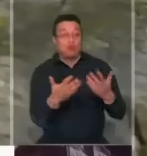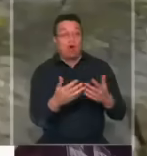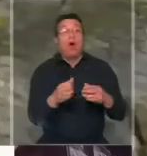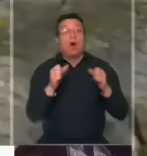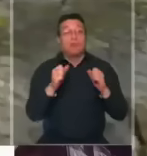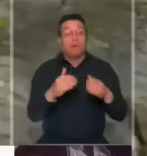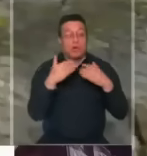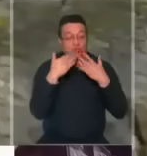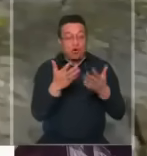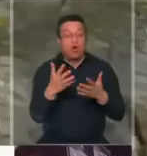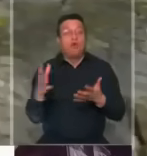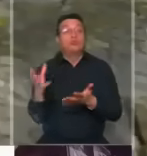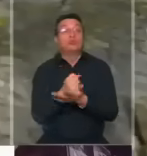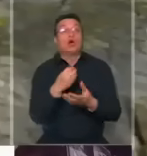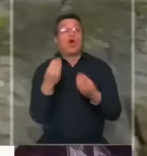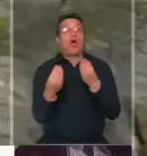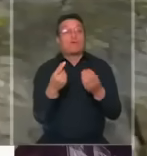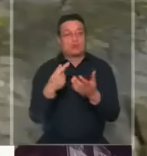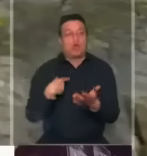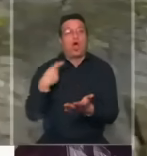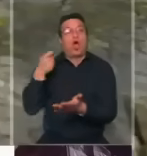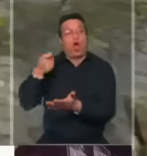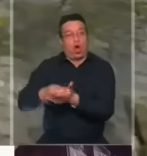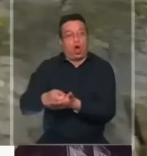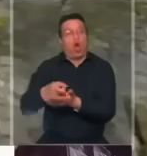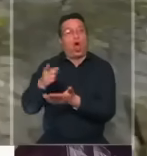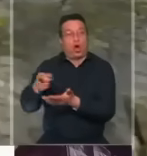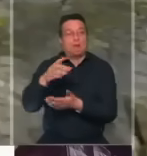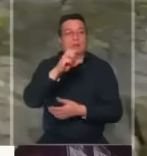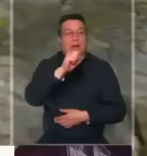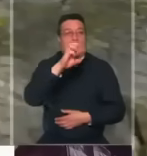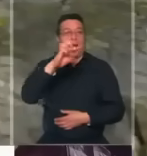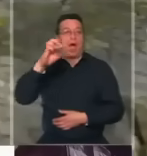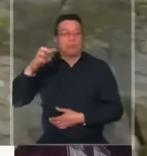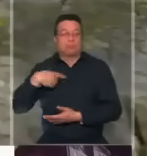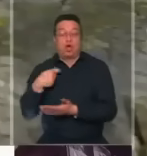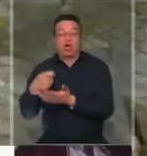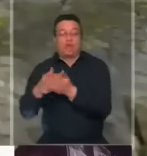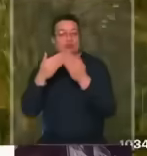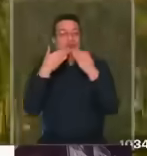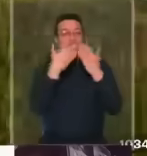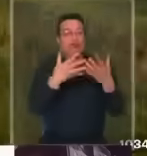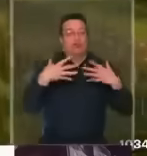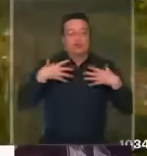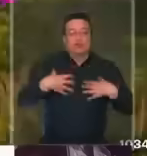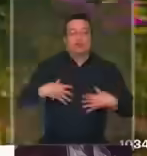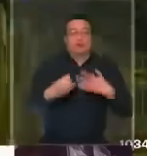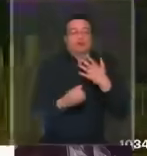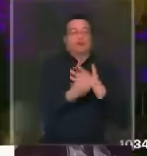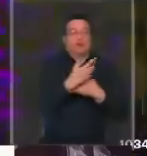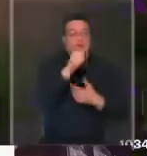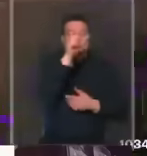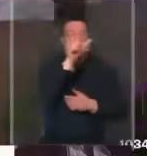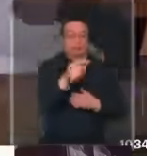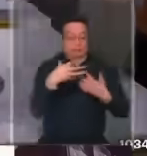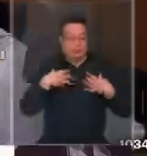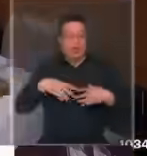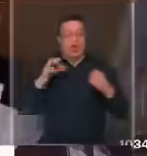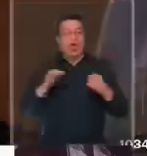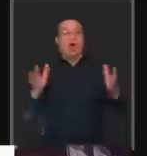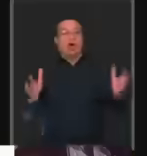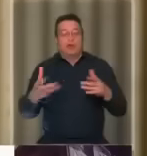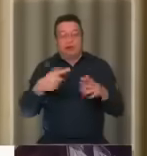ser obtenidas a través de compras en las propias aplicaciones, como ropas nuevas para los personajes o paquetes